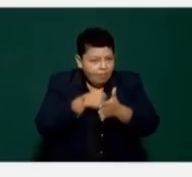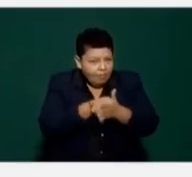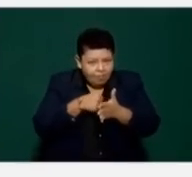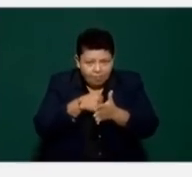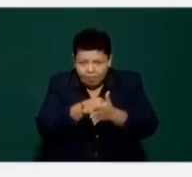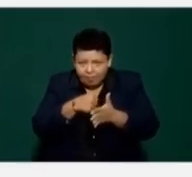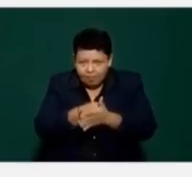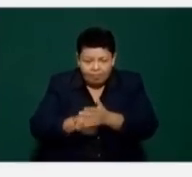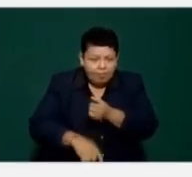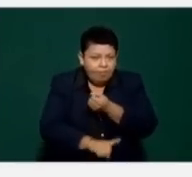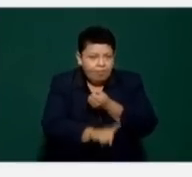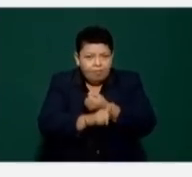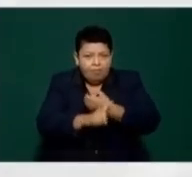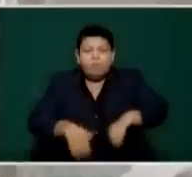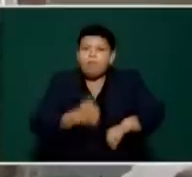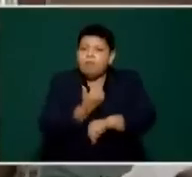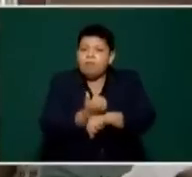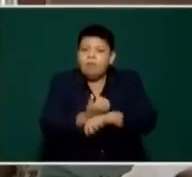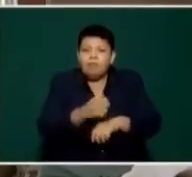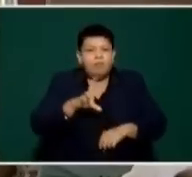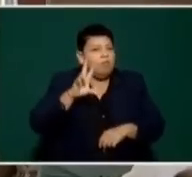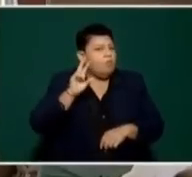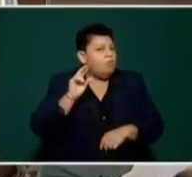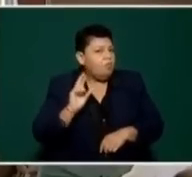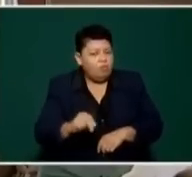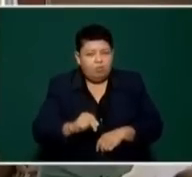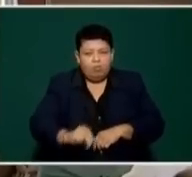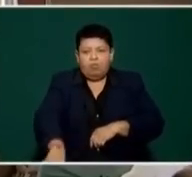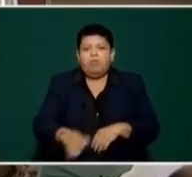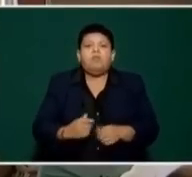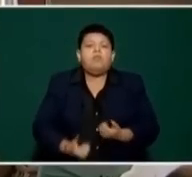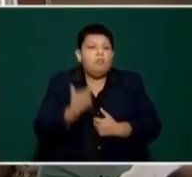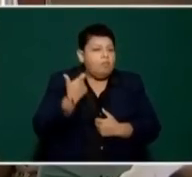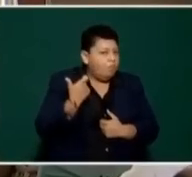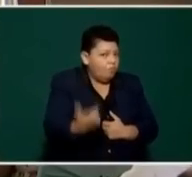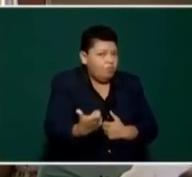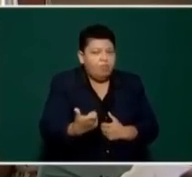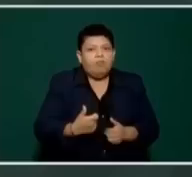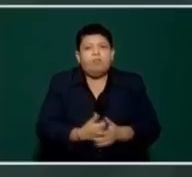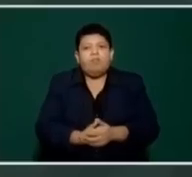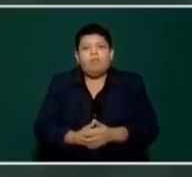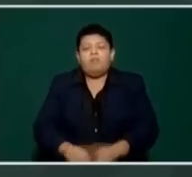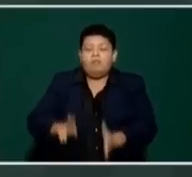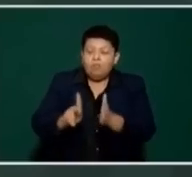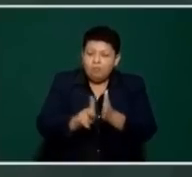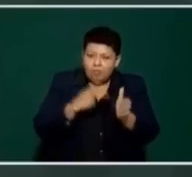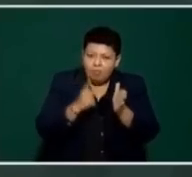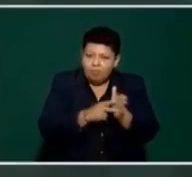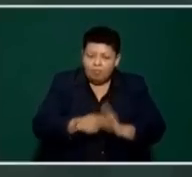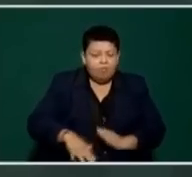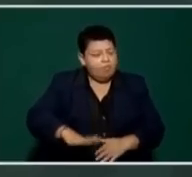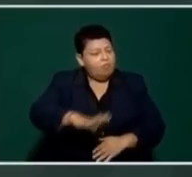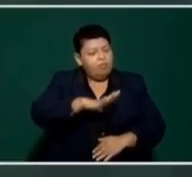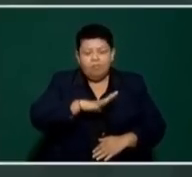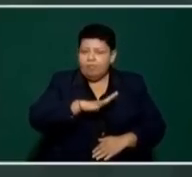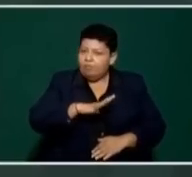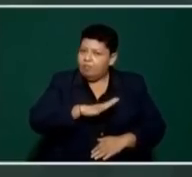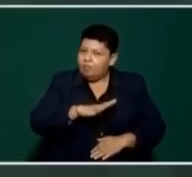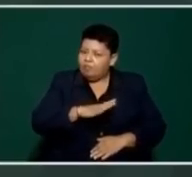de Estado, no como un problema de un negocio, porque era lo que se venía haciendo. Les repito, no vamos a